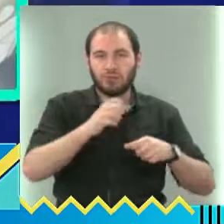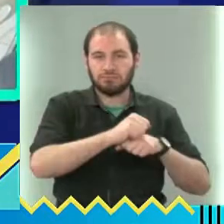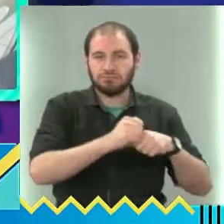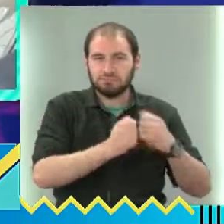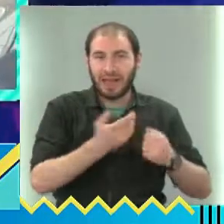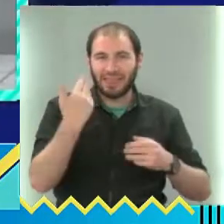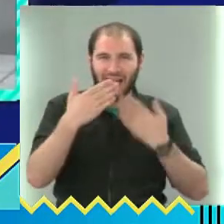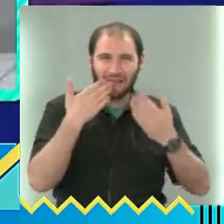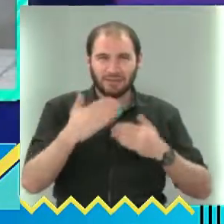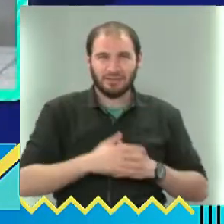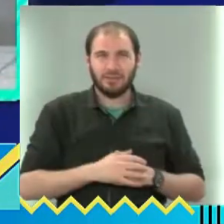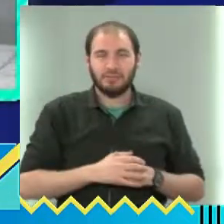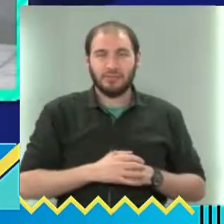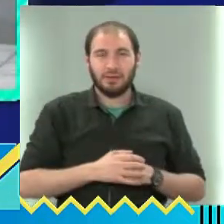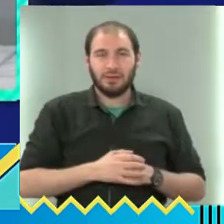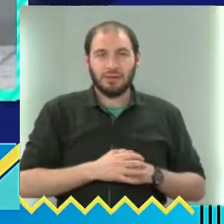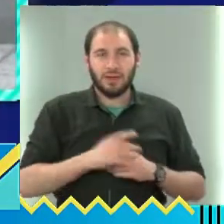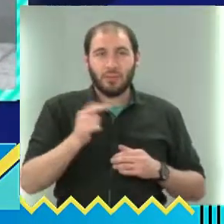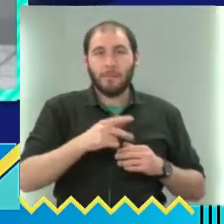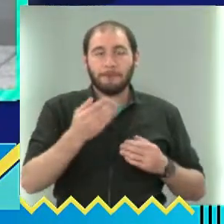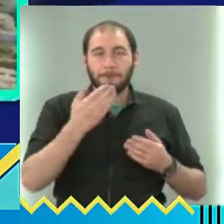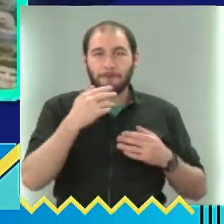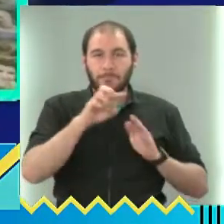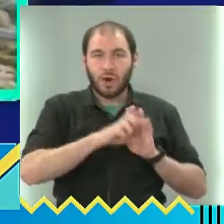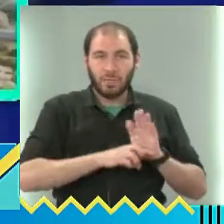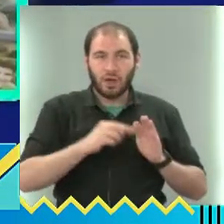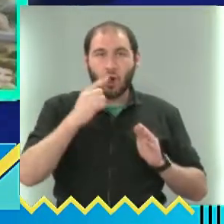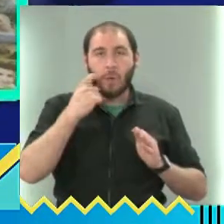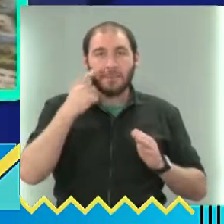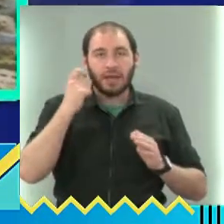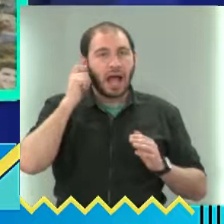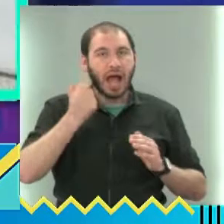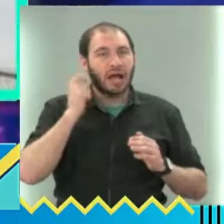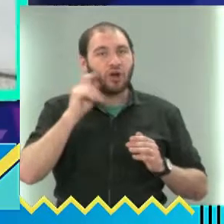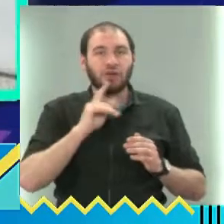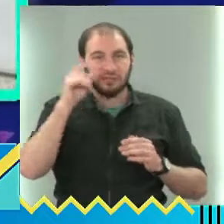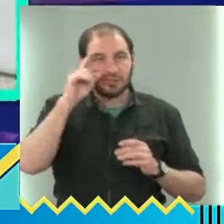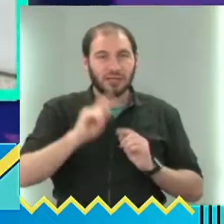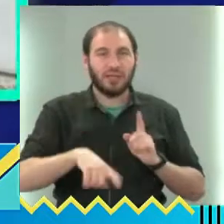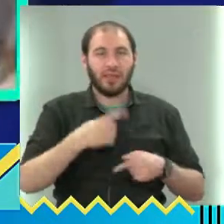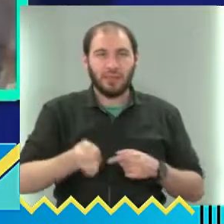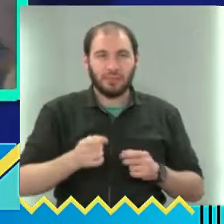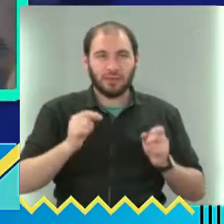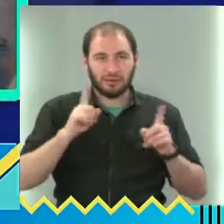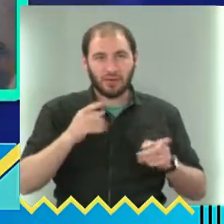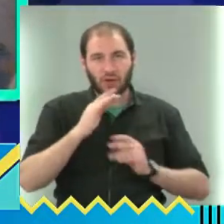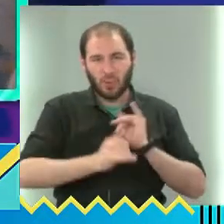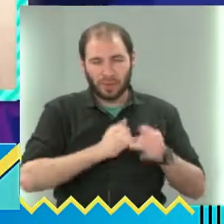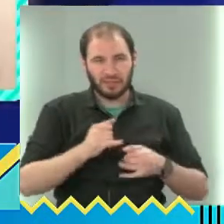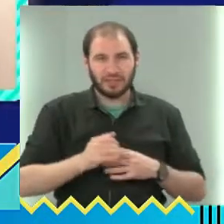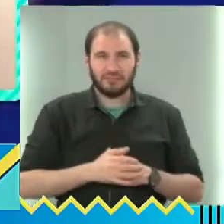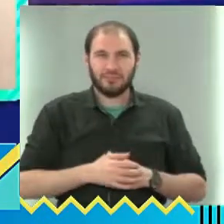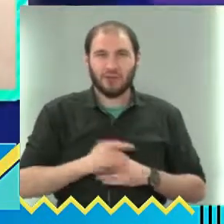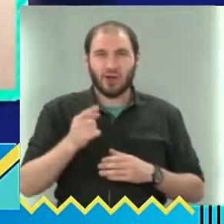hacías mención al principio del programa de Luis Agote, después hacemos algún paréntesis, hacemos alguna acotación